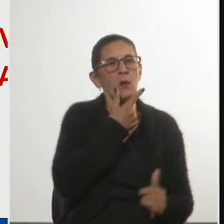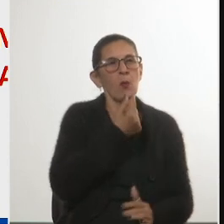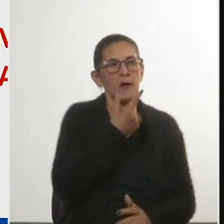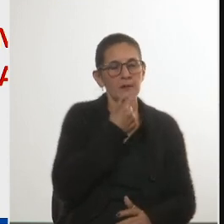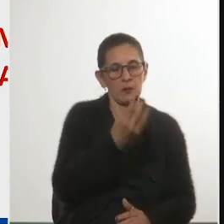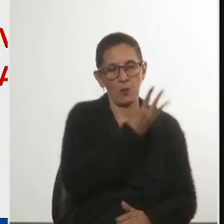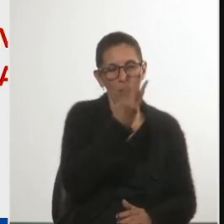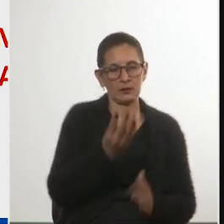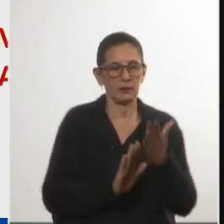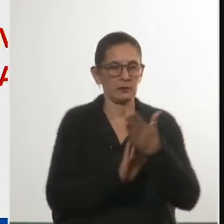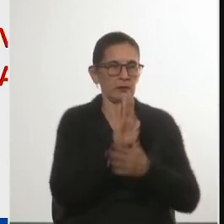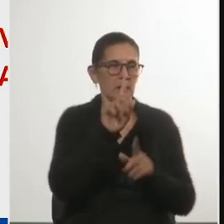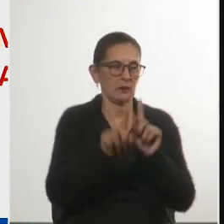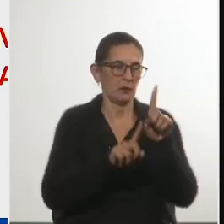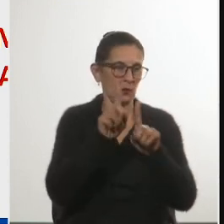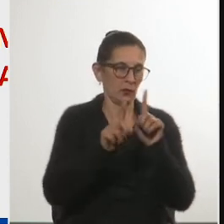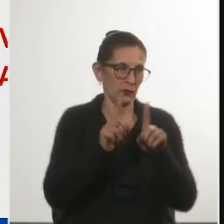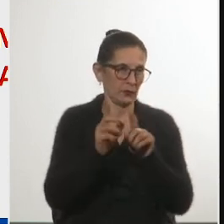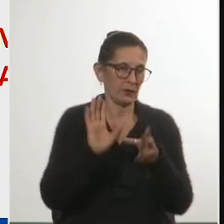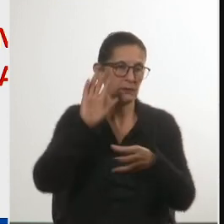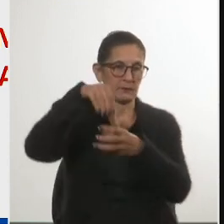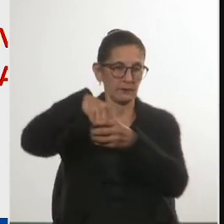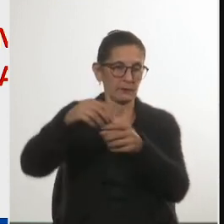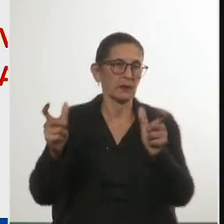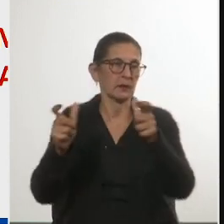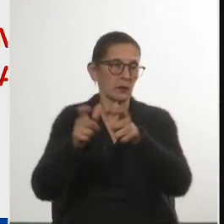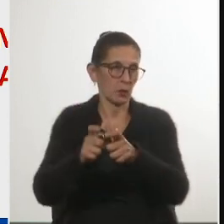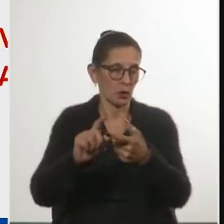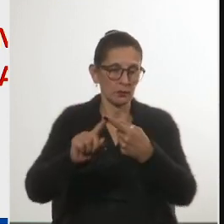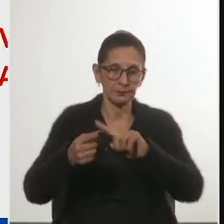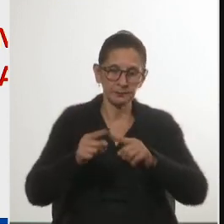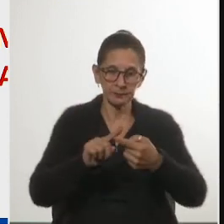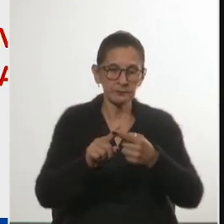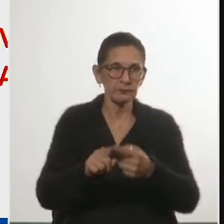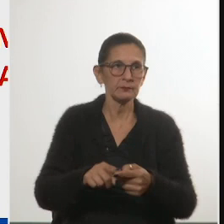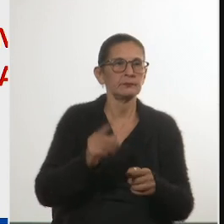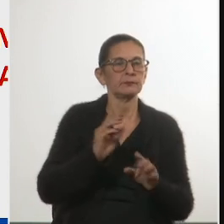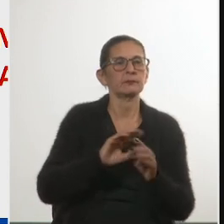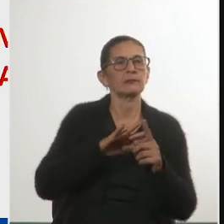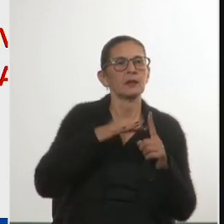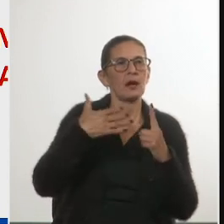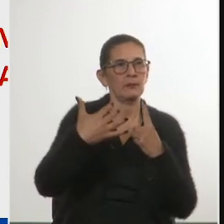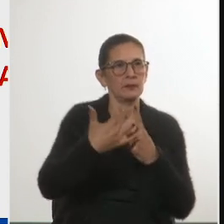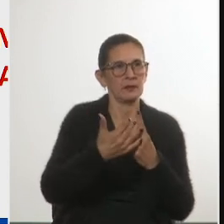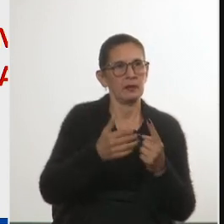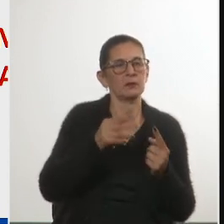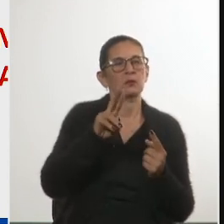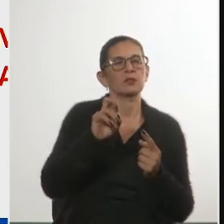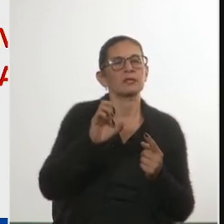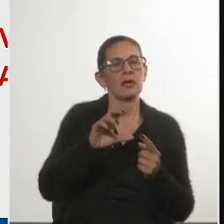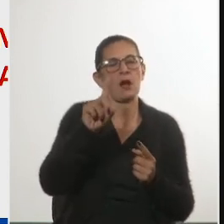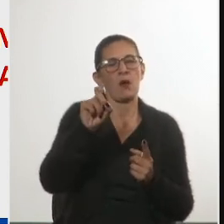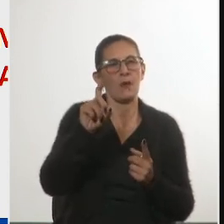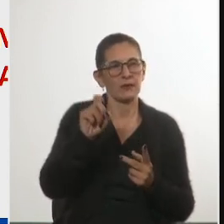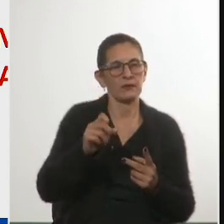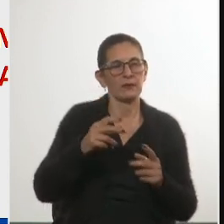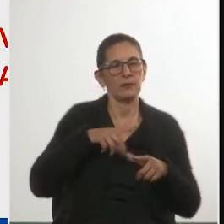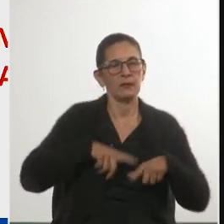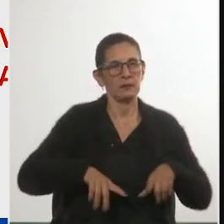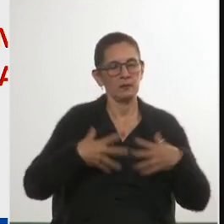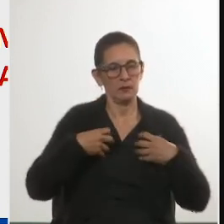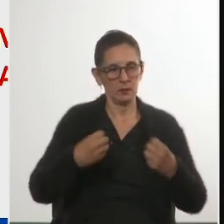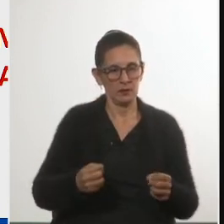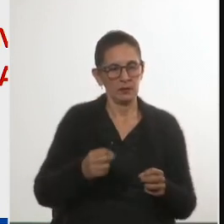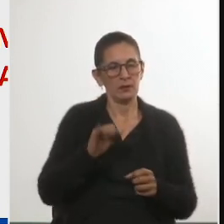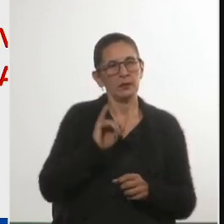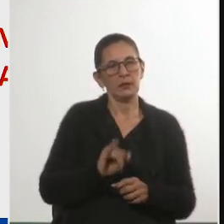4 a la hora 11 en la oficina de URSEA, este mismo día, en el que participan Ambiente, URSEA, OCE, Ministerio de Salud Pública y Fondo